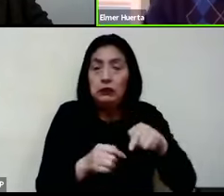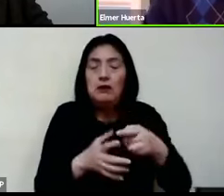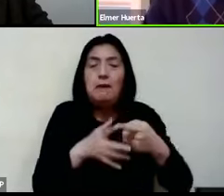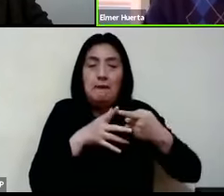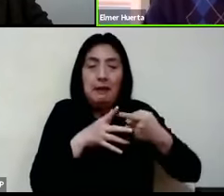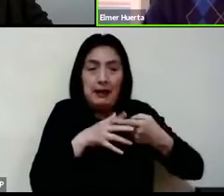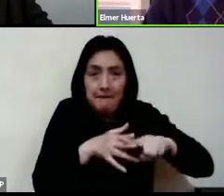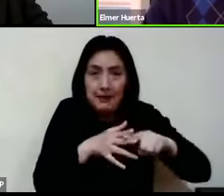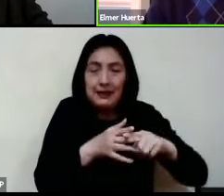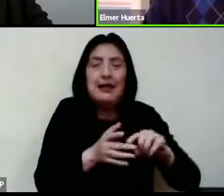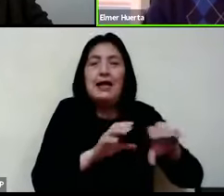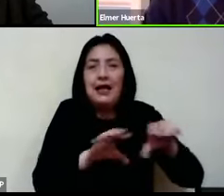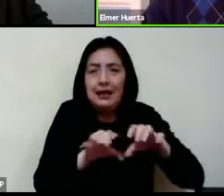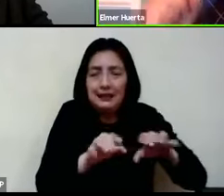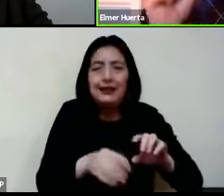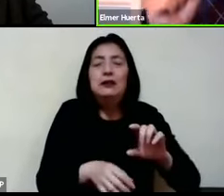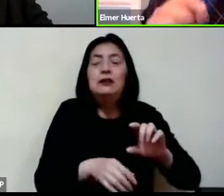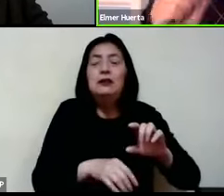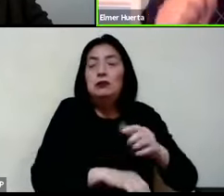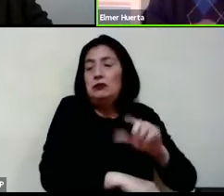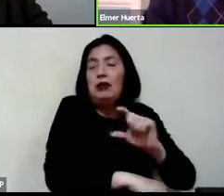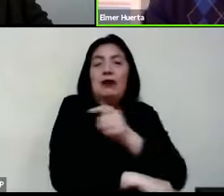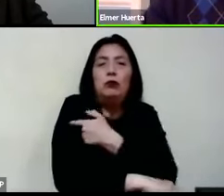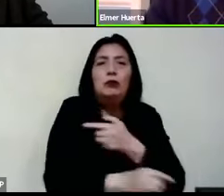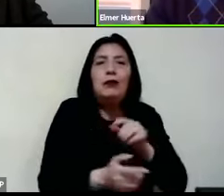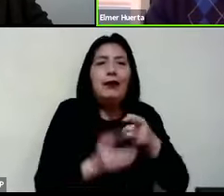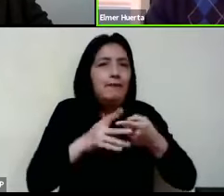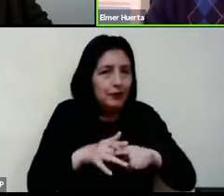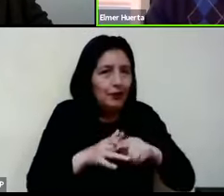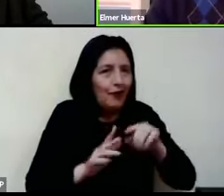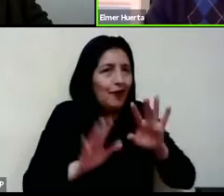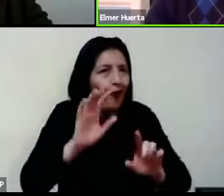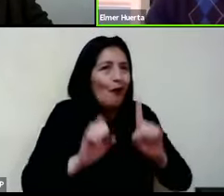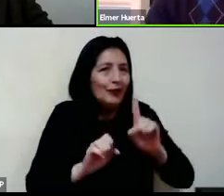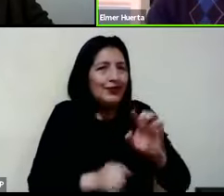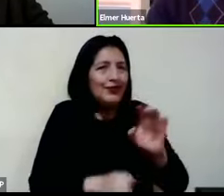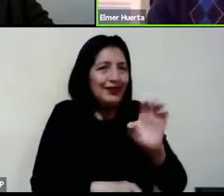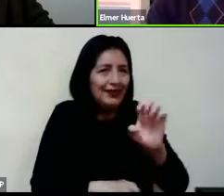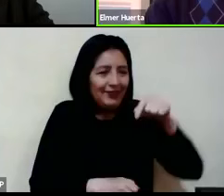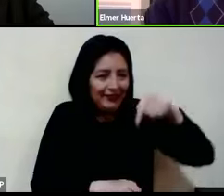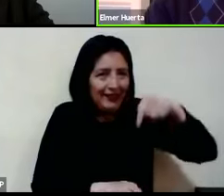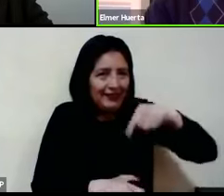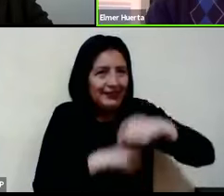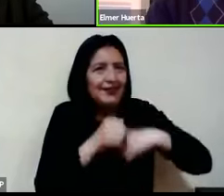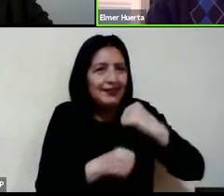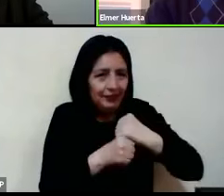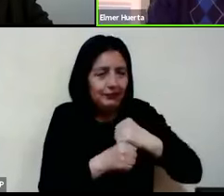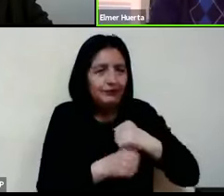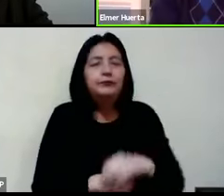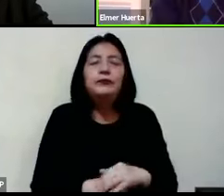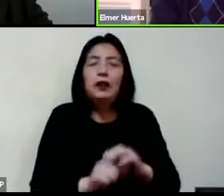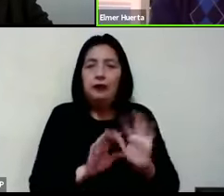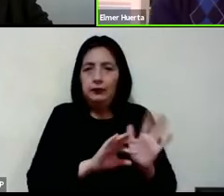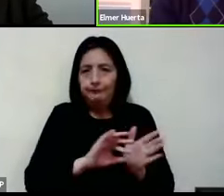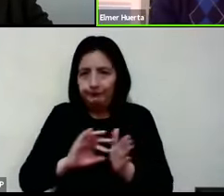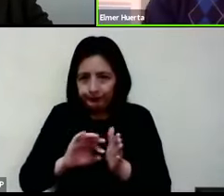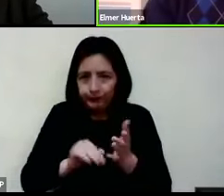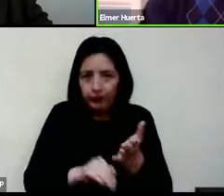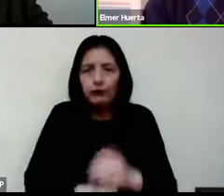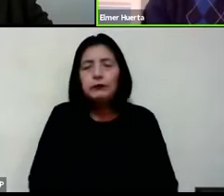desarrollar una vacuna empezó el 11 de enero de este año. Muy bien, con respecto